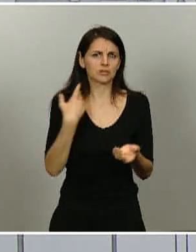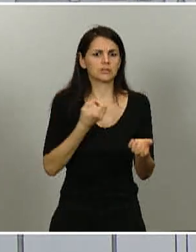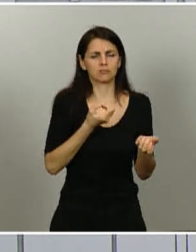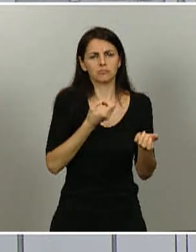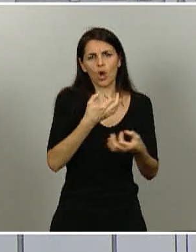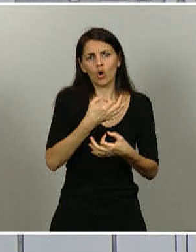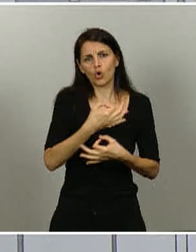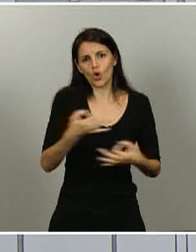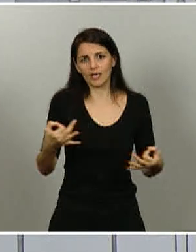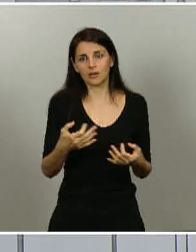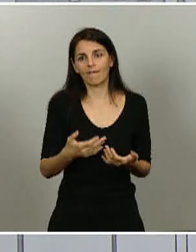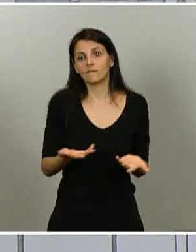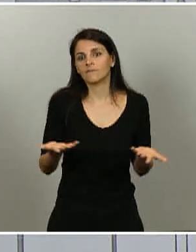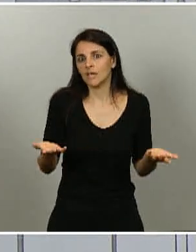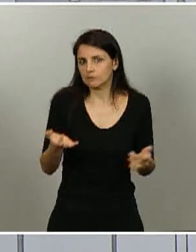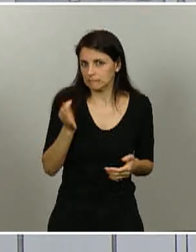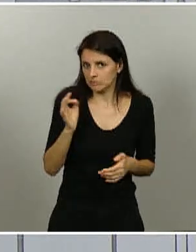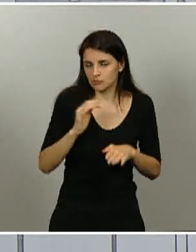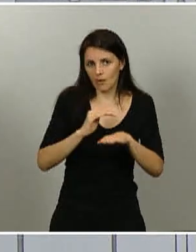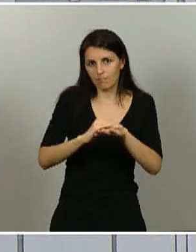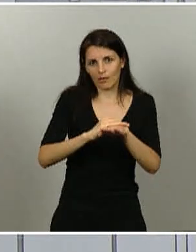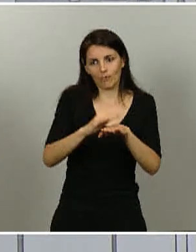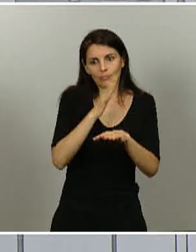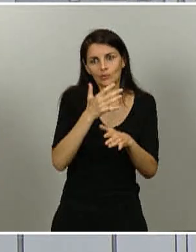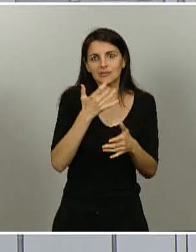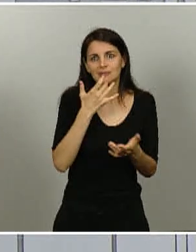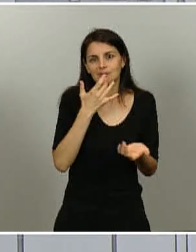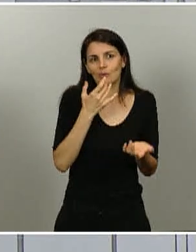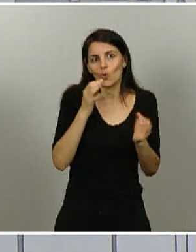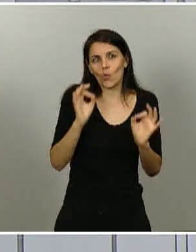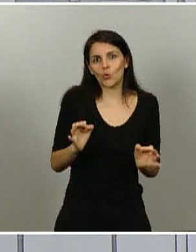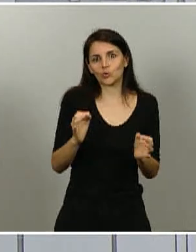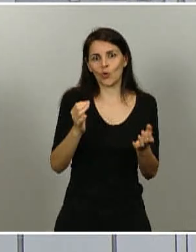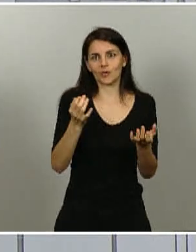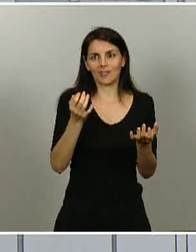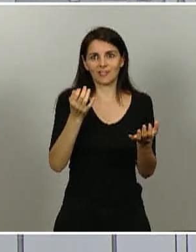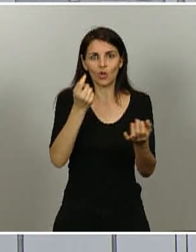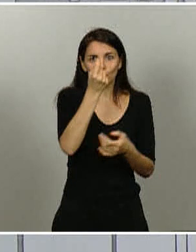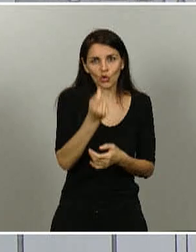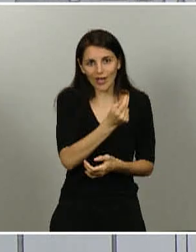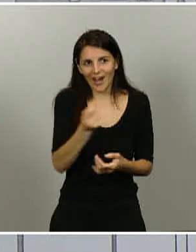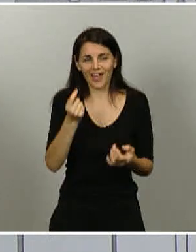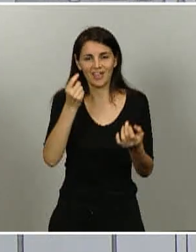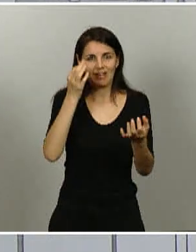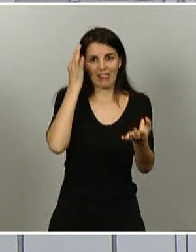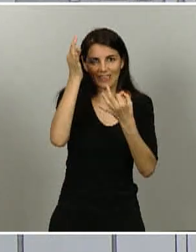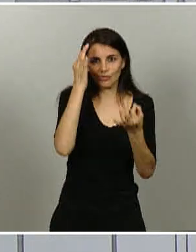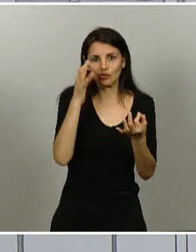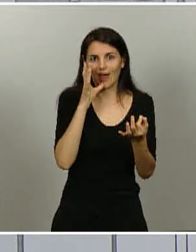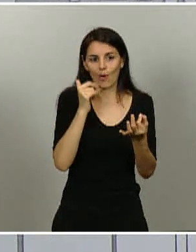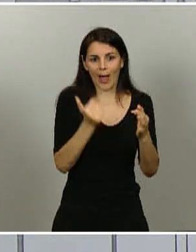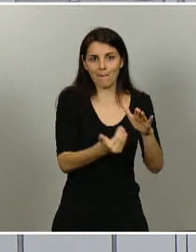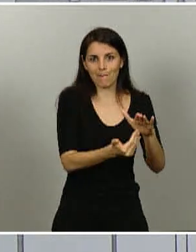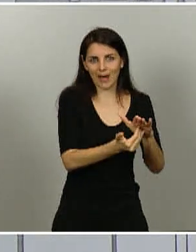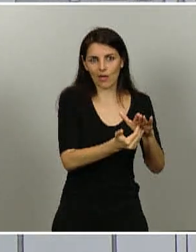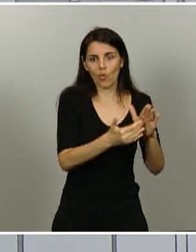que esté generando la congelación de la serie de totales, del total de fallecidos,